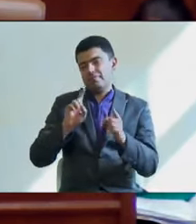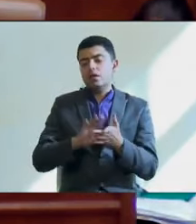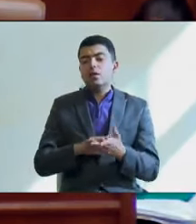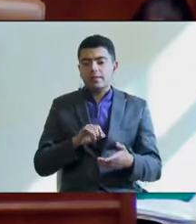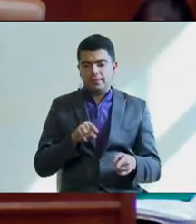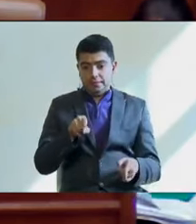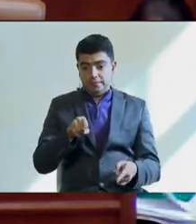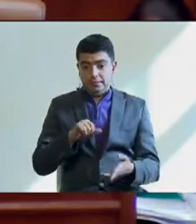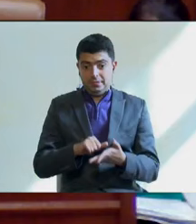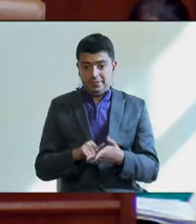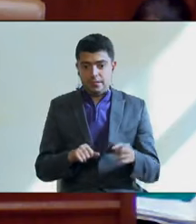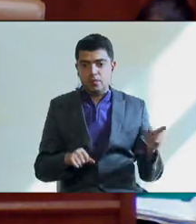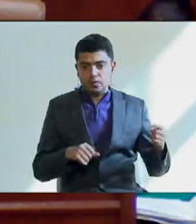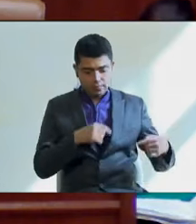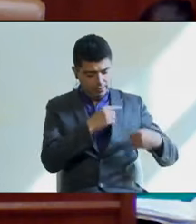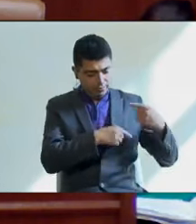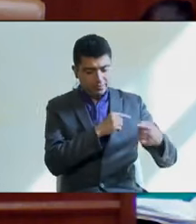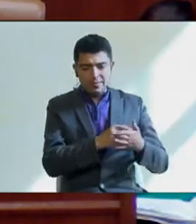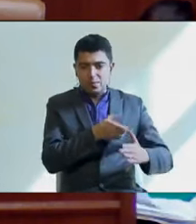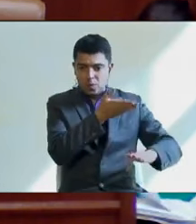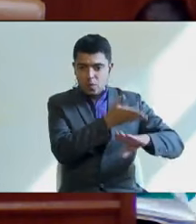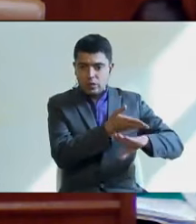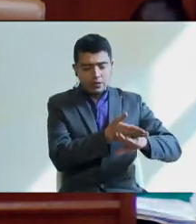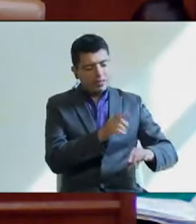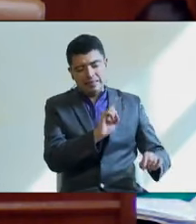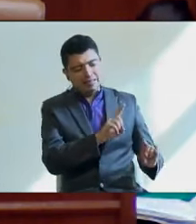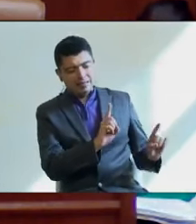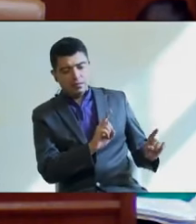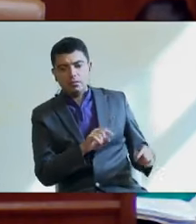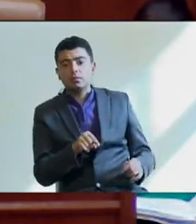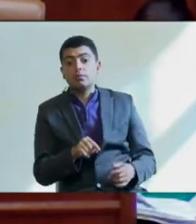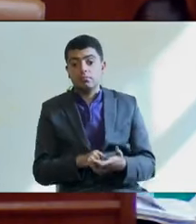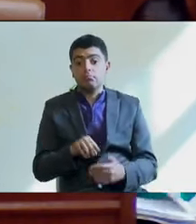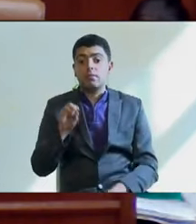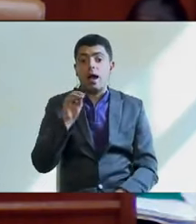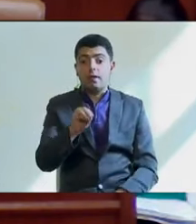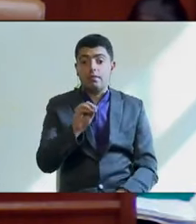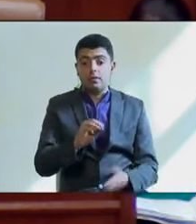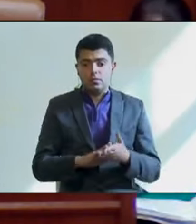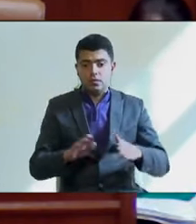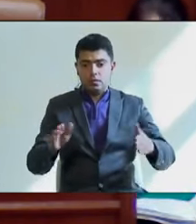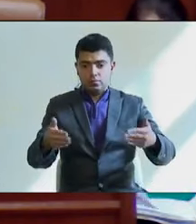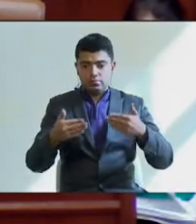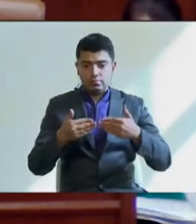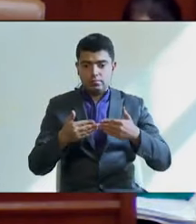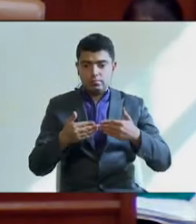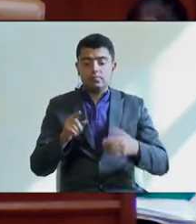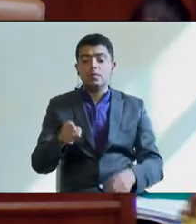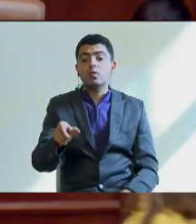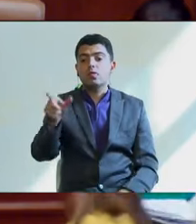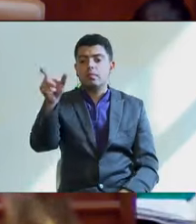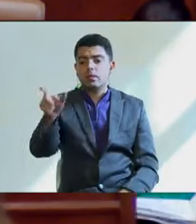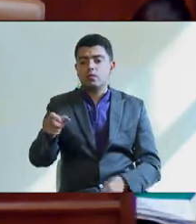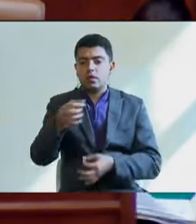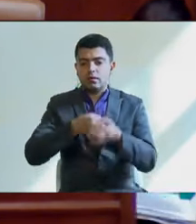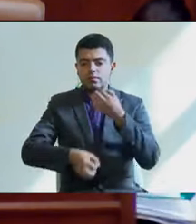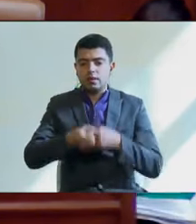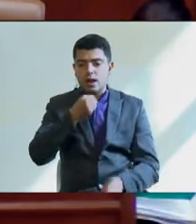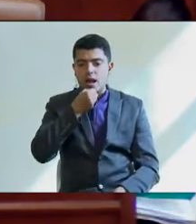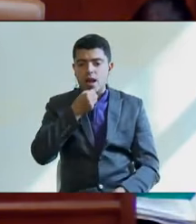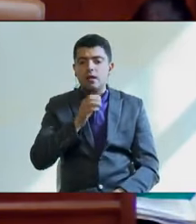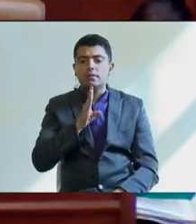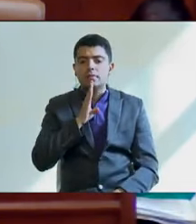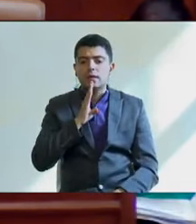como viene en la ponencia anuncio que va a cerrarse tiene el uso de la palabra el representante